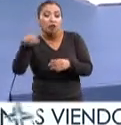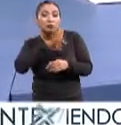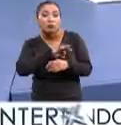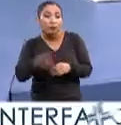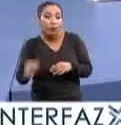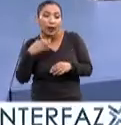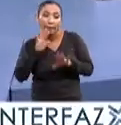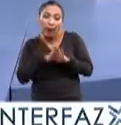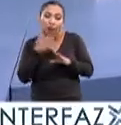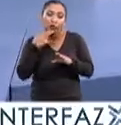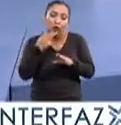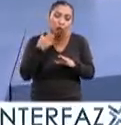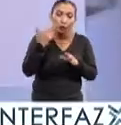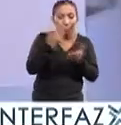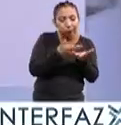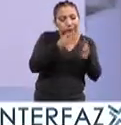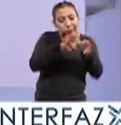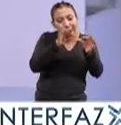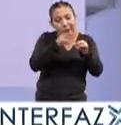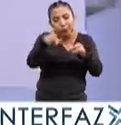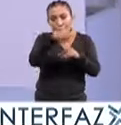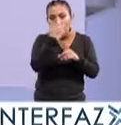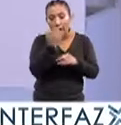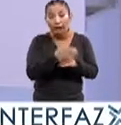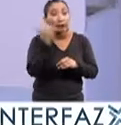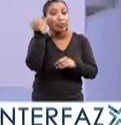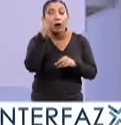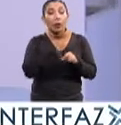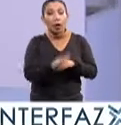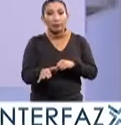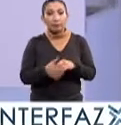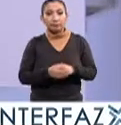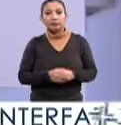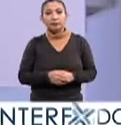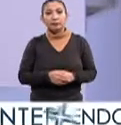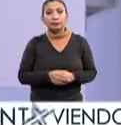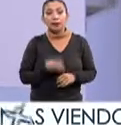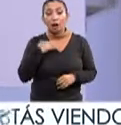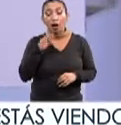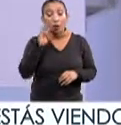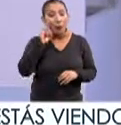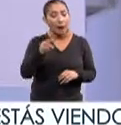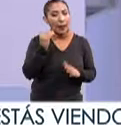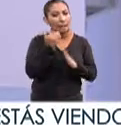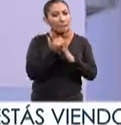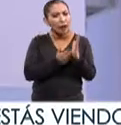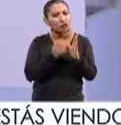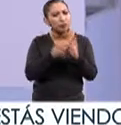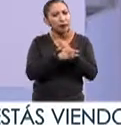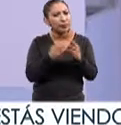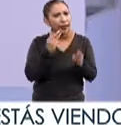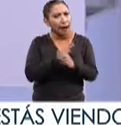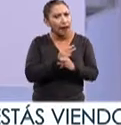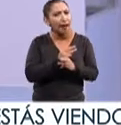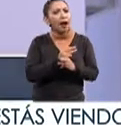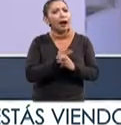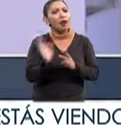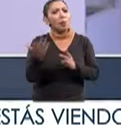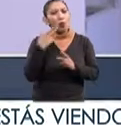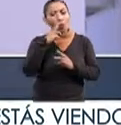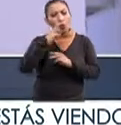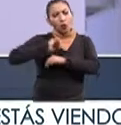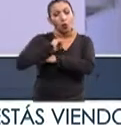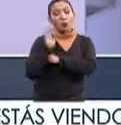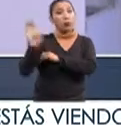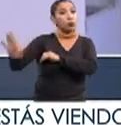ser mejor utilizados en las escuelas, ¿no? Claro. La idea es que cada vez menos nos encontremos con materiales que están resguardados